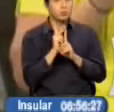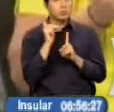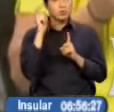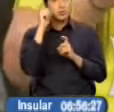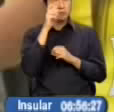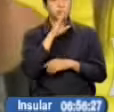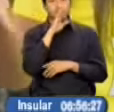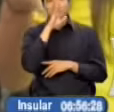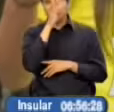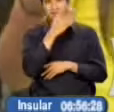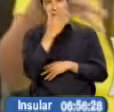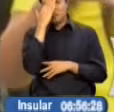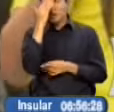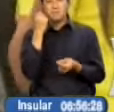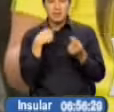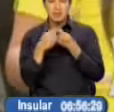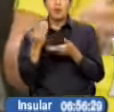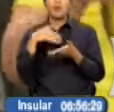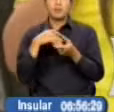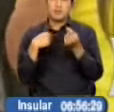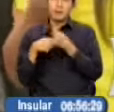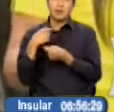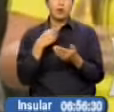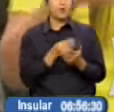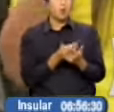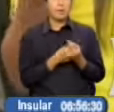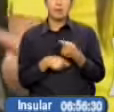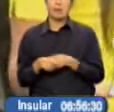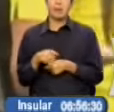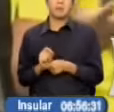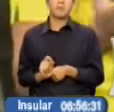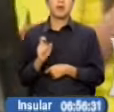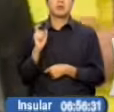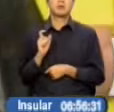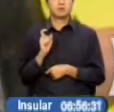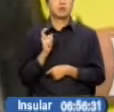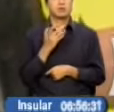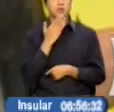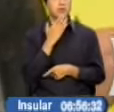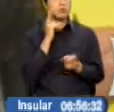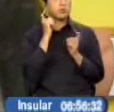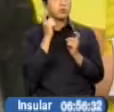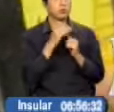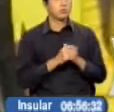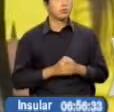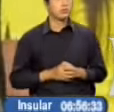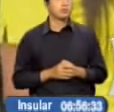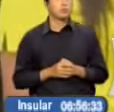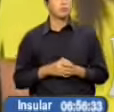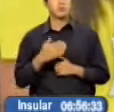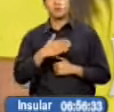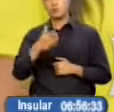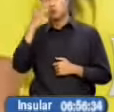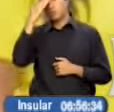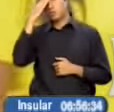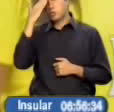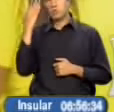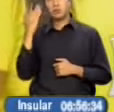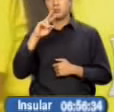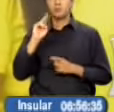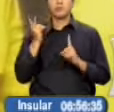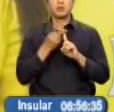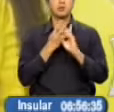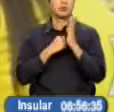siempre en este tipo de eventos de alta espectativa masivos de selección nacional como están controlando el tema de la red usted sabe ya lo dijo el viceministro del interior